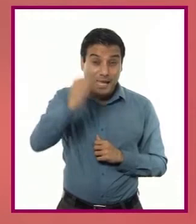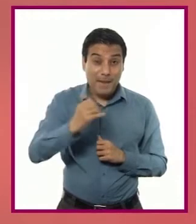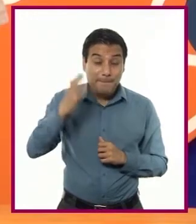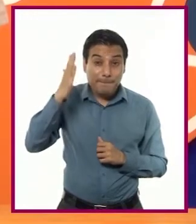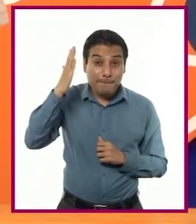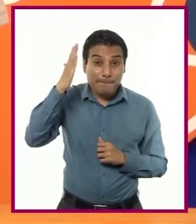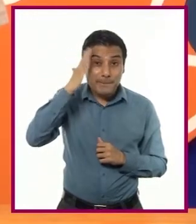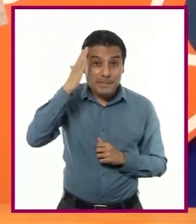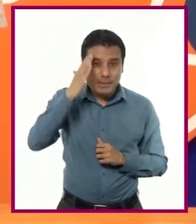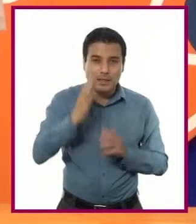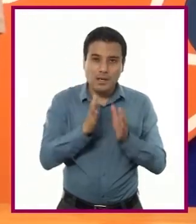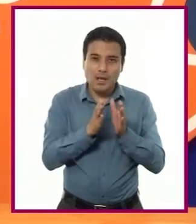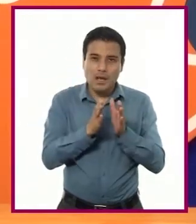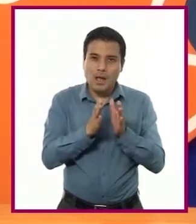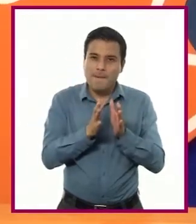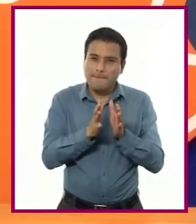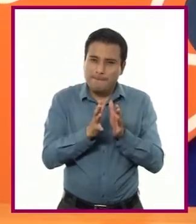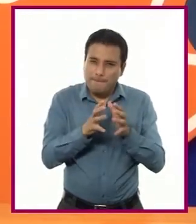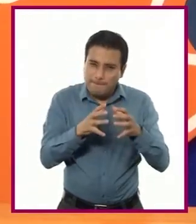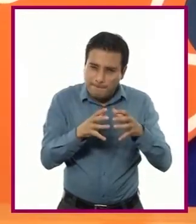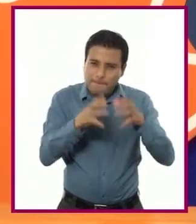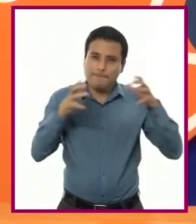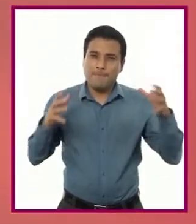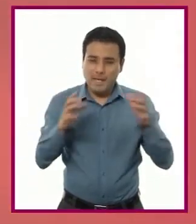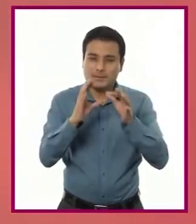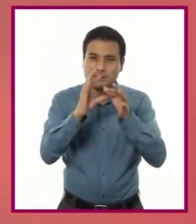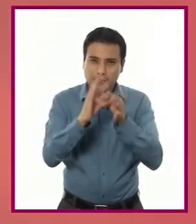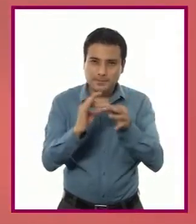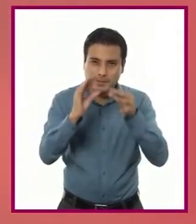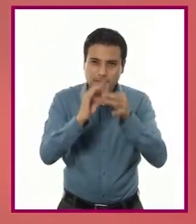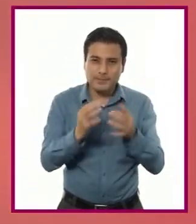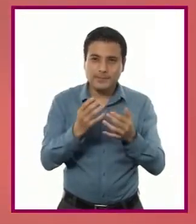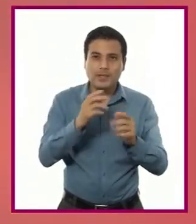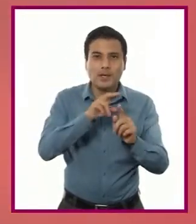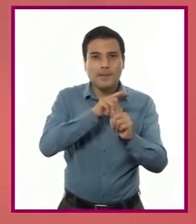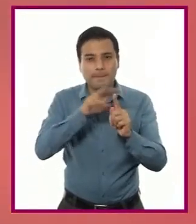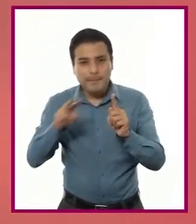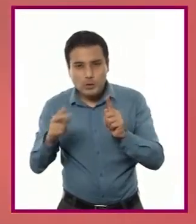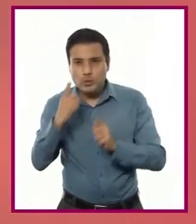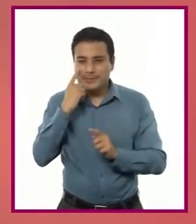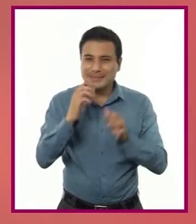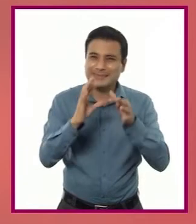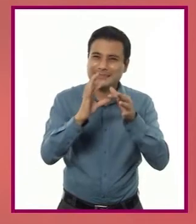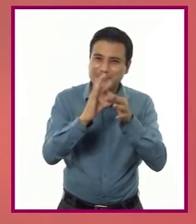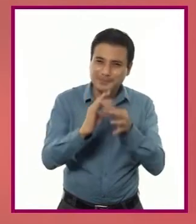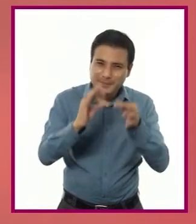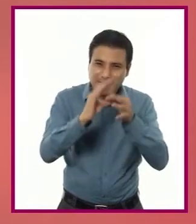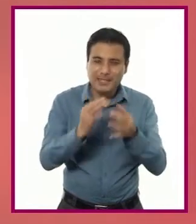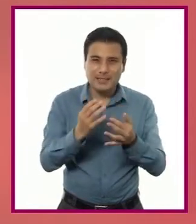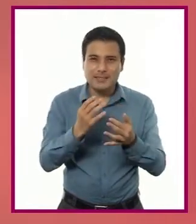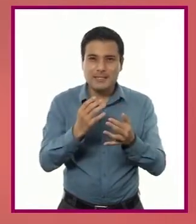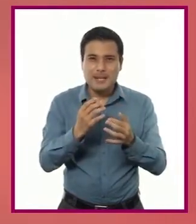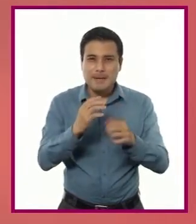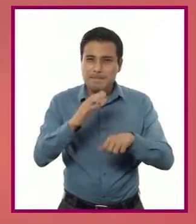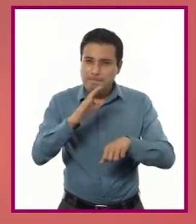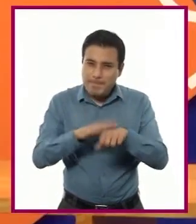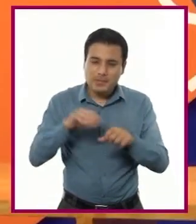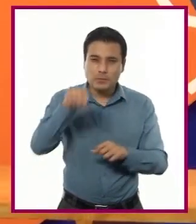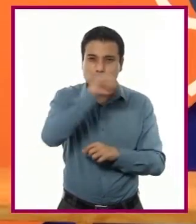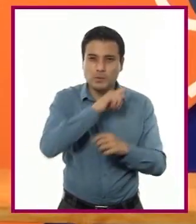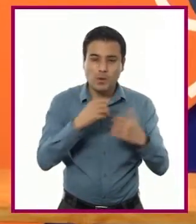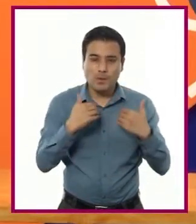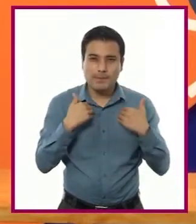es ampliada a partir de ellas. Aportan distintas visiones y perspectivas para mejorar la comprensión del